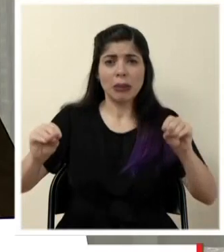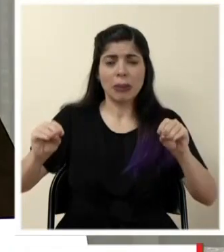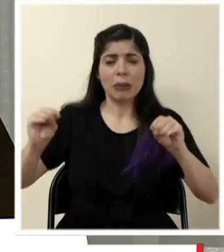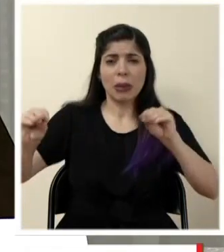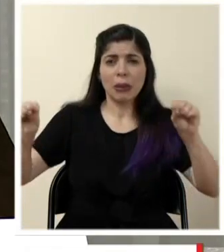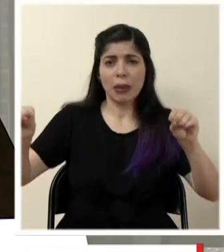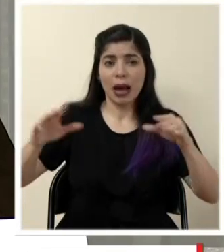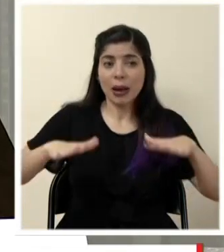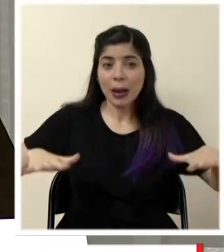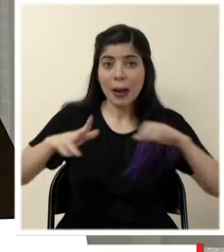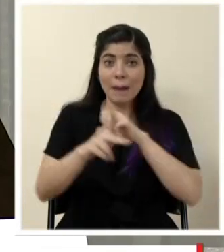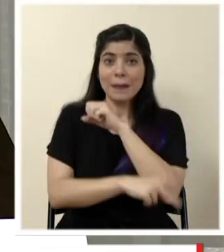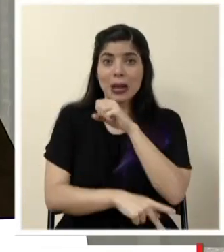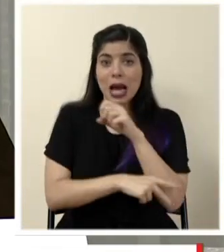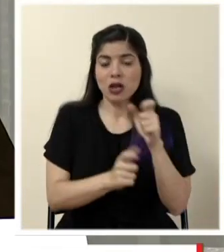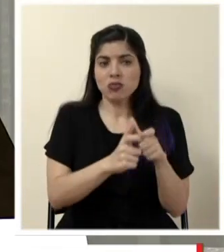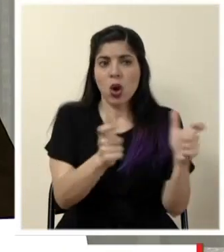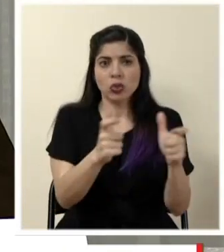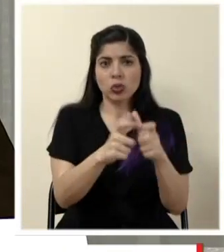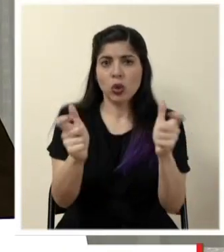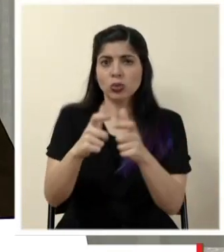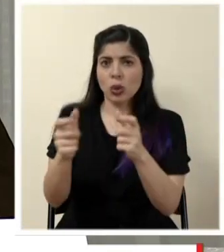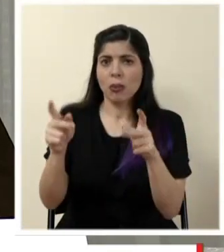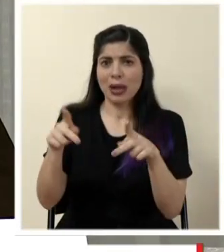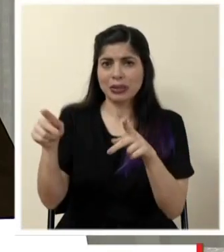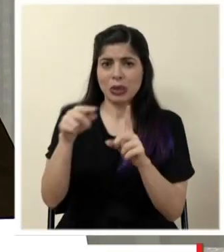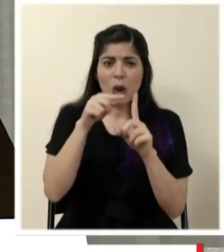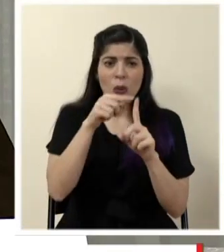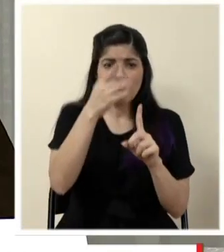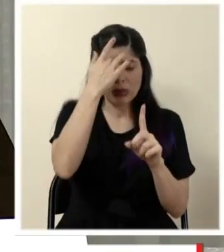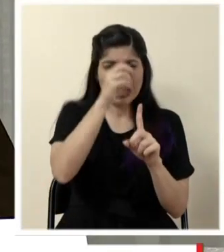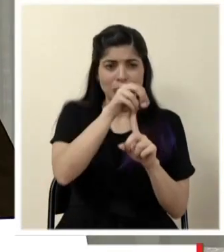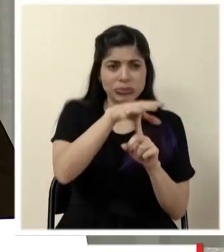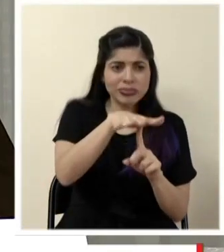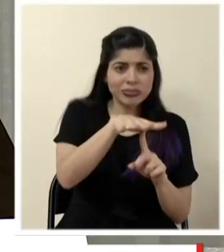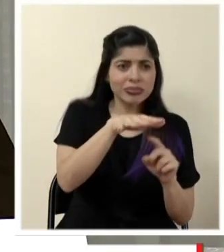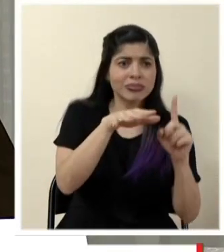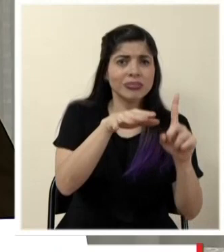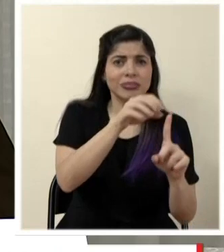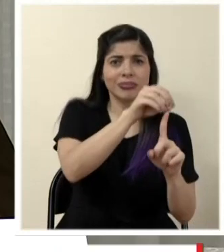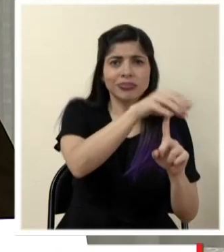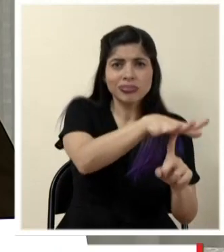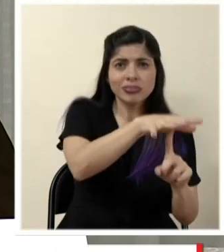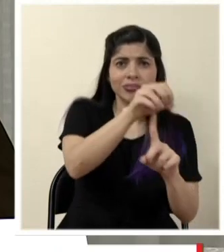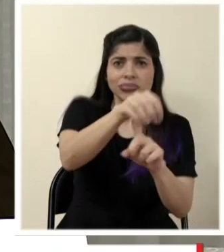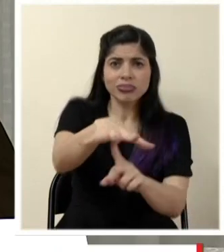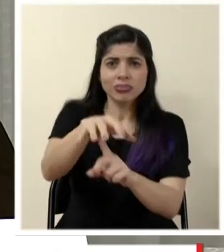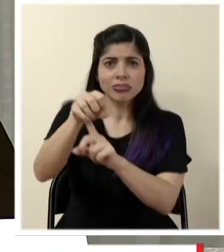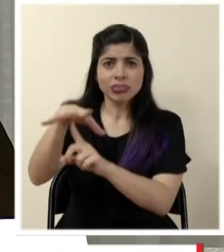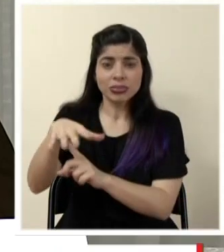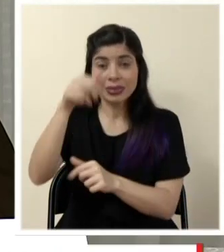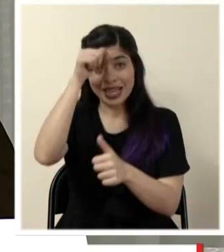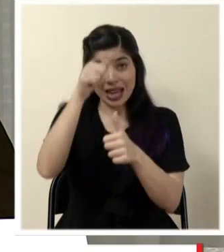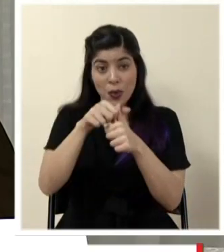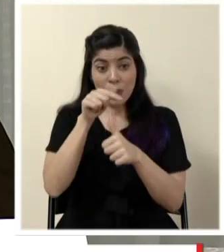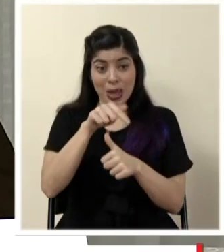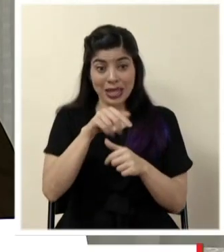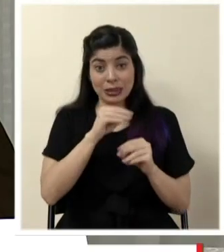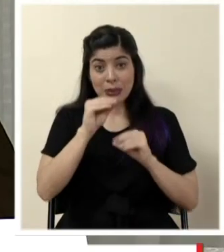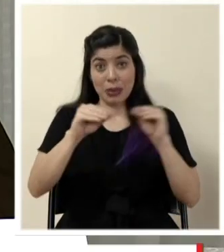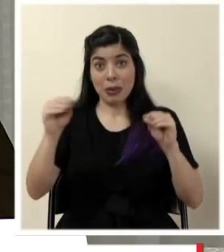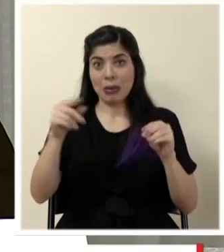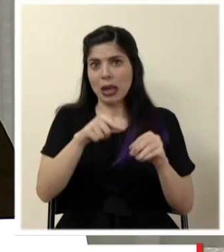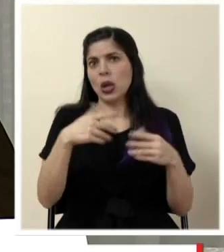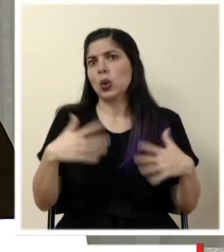dentro del país a gran escala, ya una escala importante, donde hay una cantidad muy grande de casos, y recordemos que esa transmisión nos pone